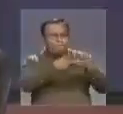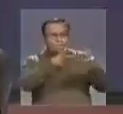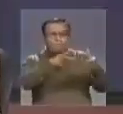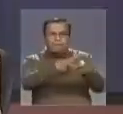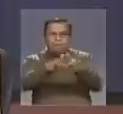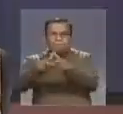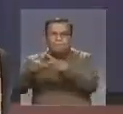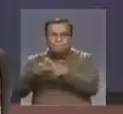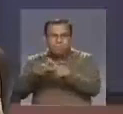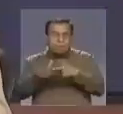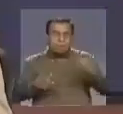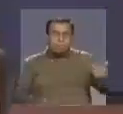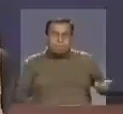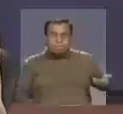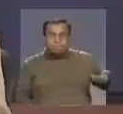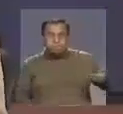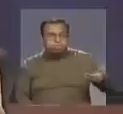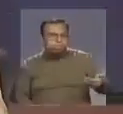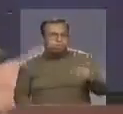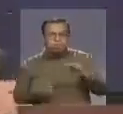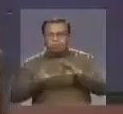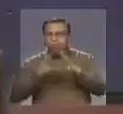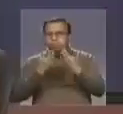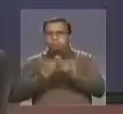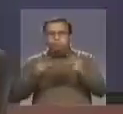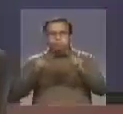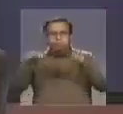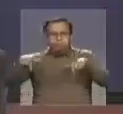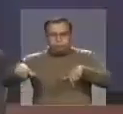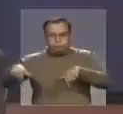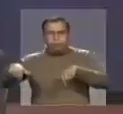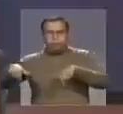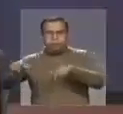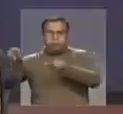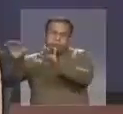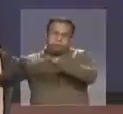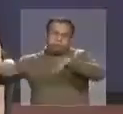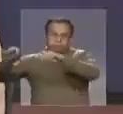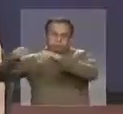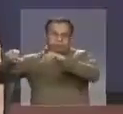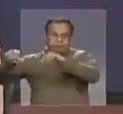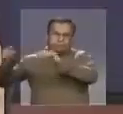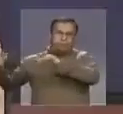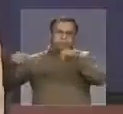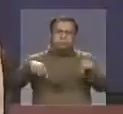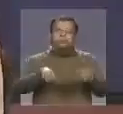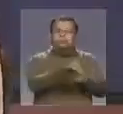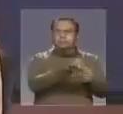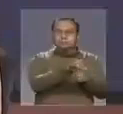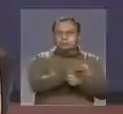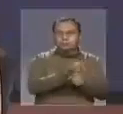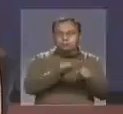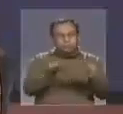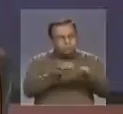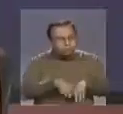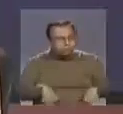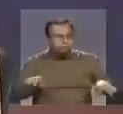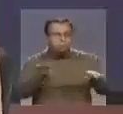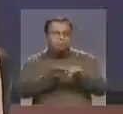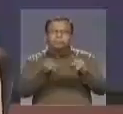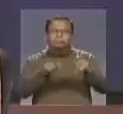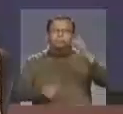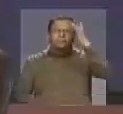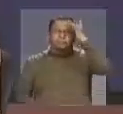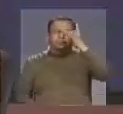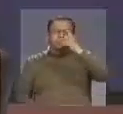por las cuales han subsistido muchas familias en territorios aquí mismo en la ciudad. Y yo creo que eso es importante tenerlo en cuenta,